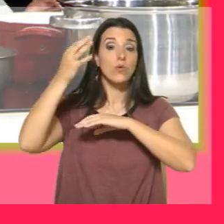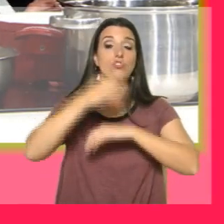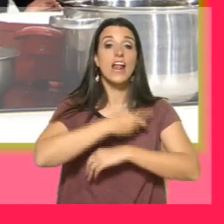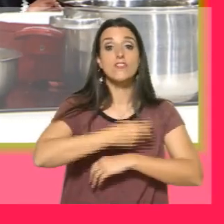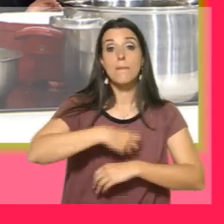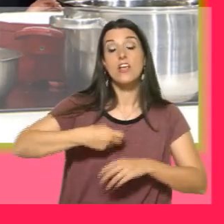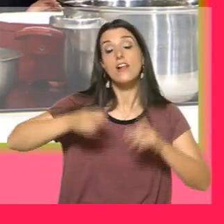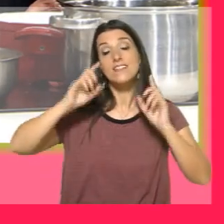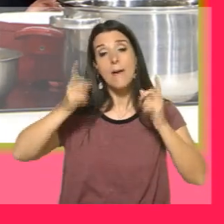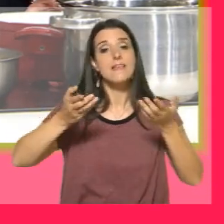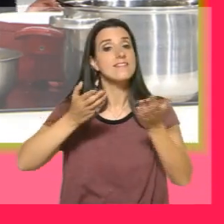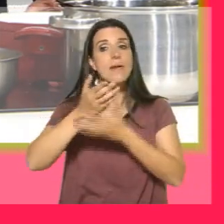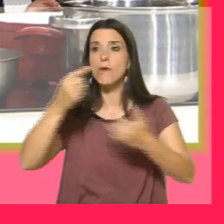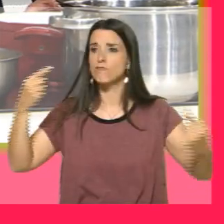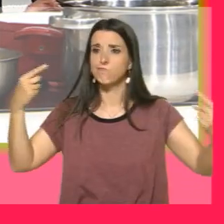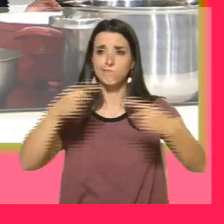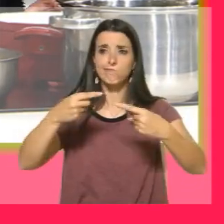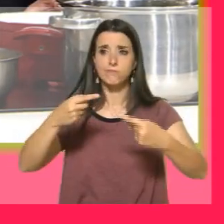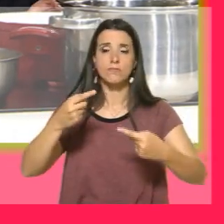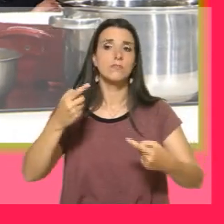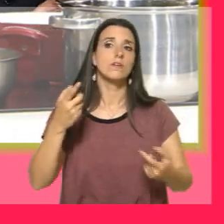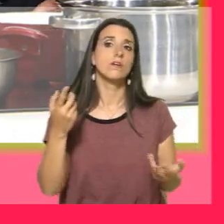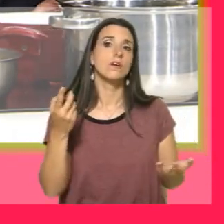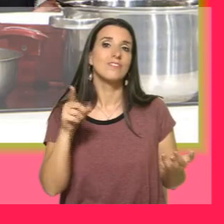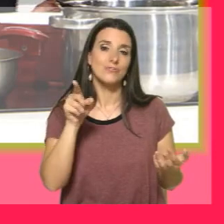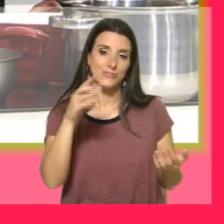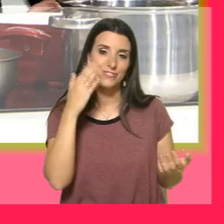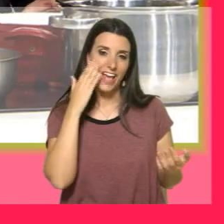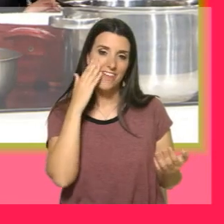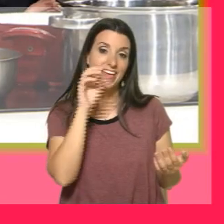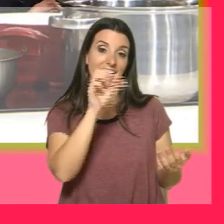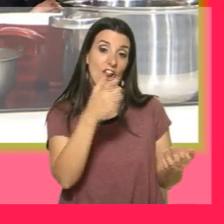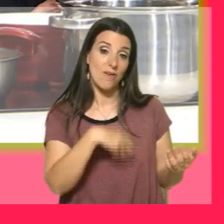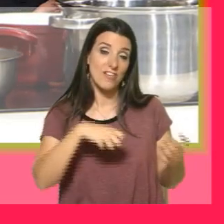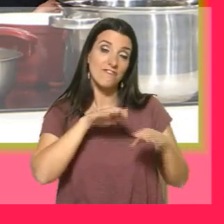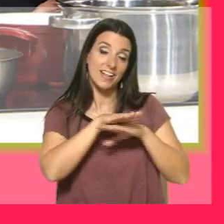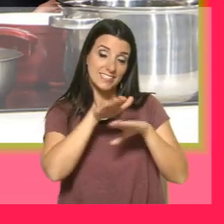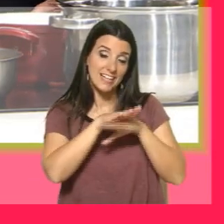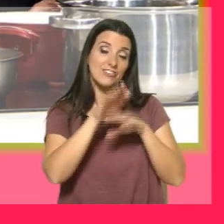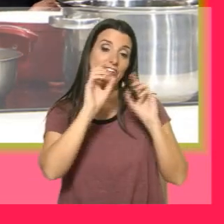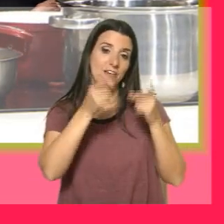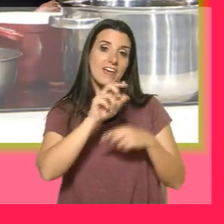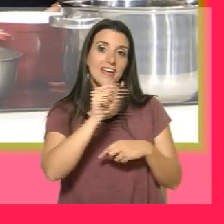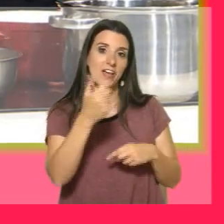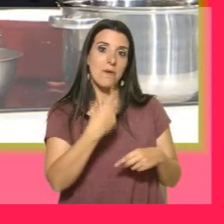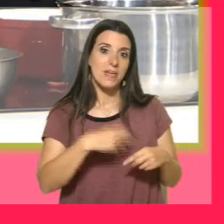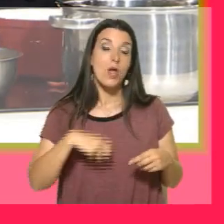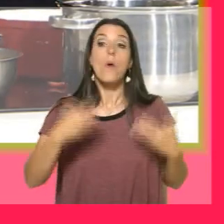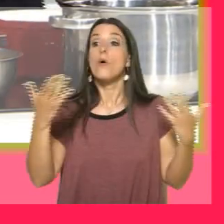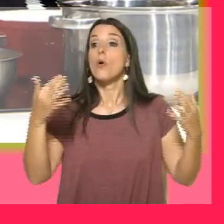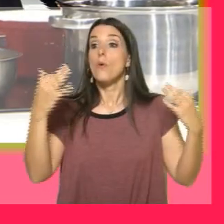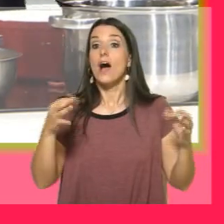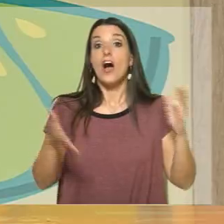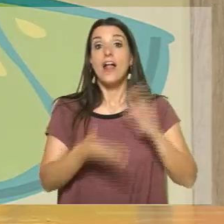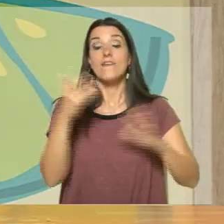Peñarol también el se toma cuando esa pierde, noción. Se va a tirar abajo. Vos porque sabés que ganó Peñarol, que lo felicitamos en el básquetbol en el clásico de ayer. Bueno, muy bien, nosotros